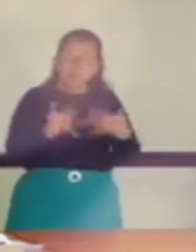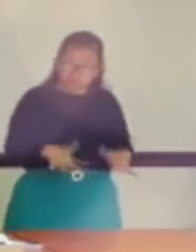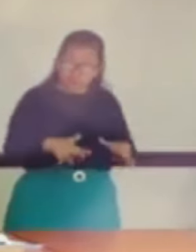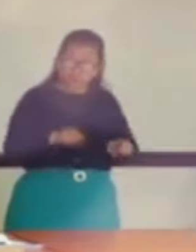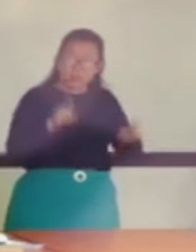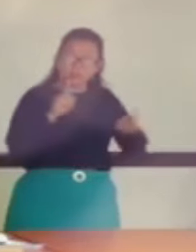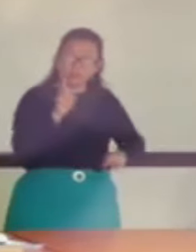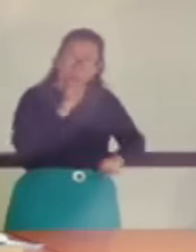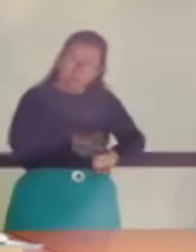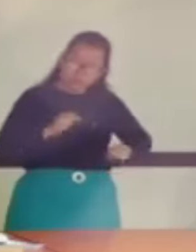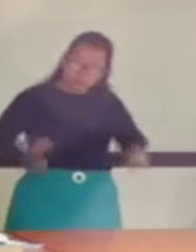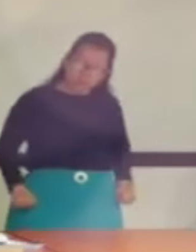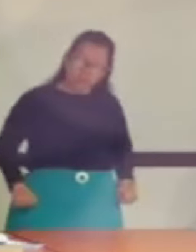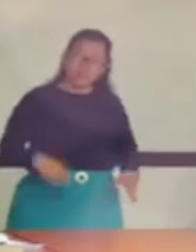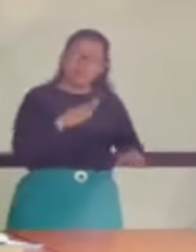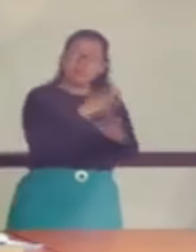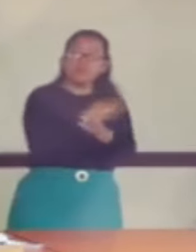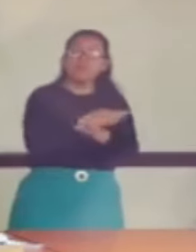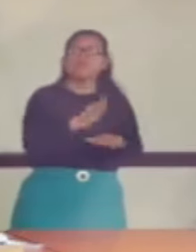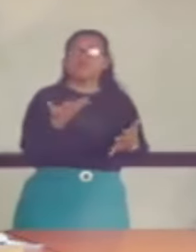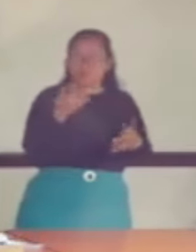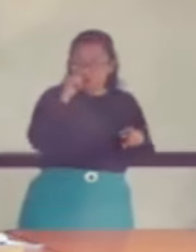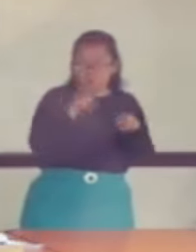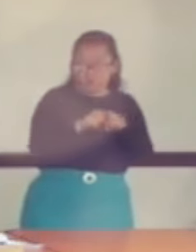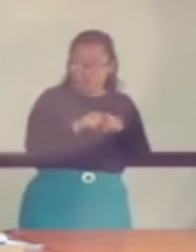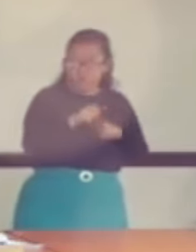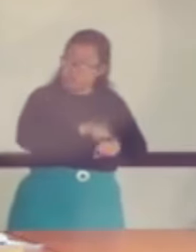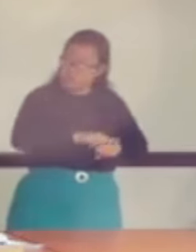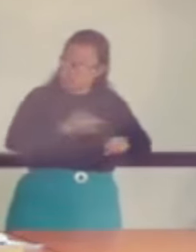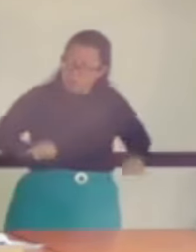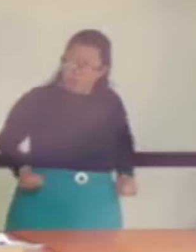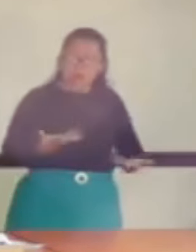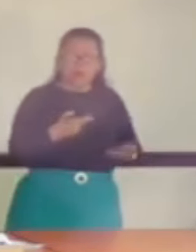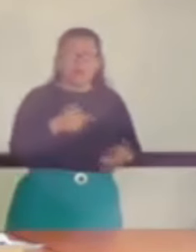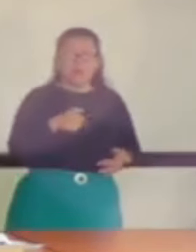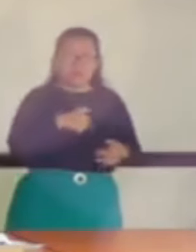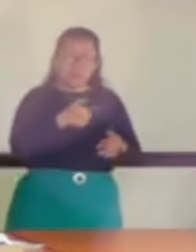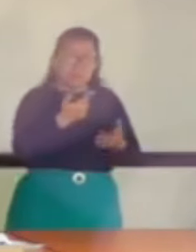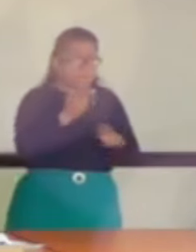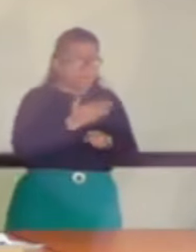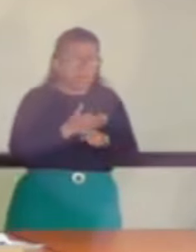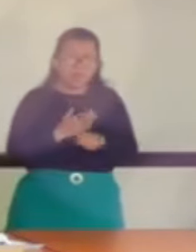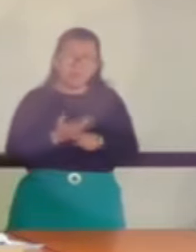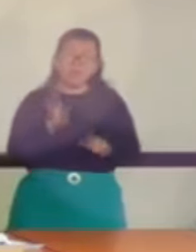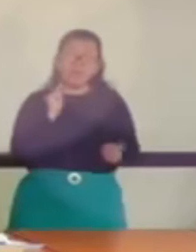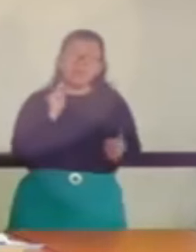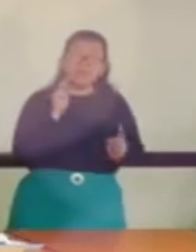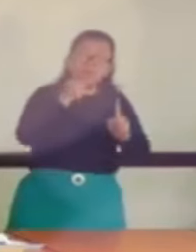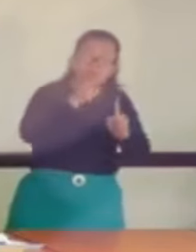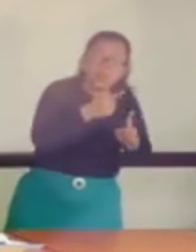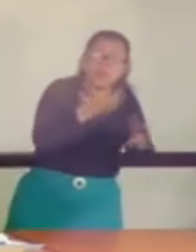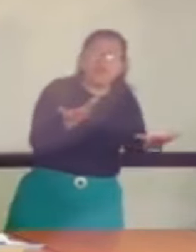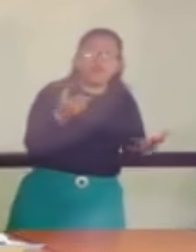es decir, medidas preventivas, medidas que tienden a corregir estas deficiencias. Específicamente se